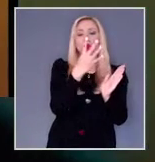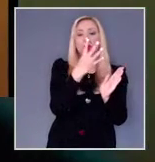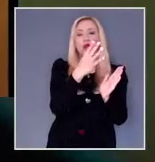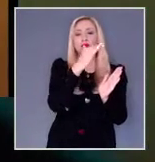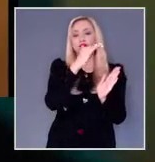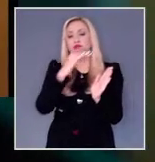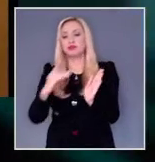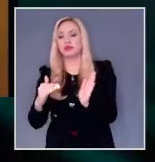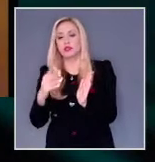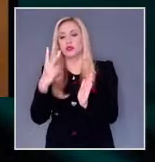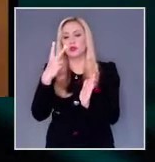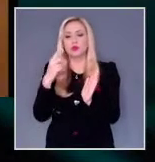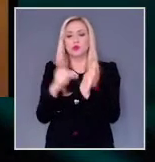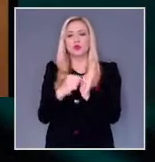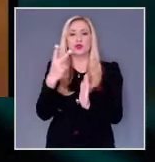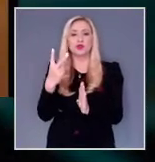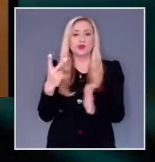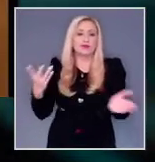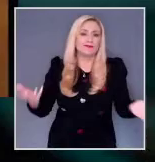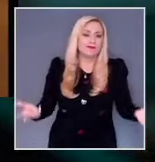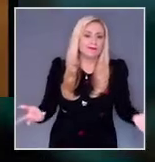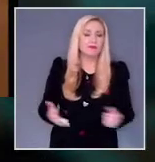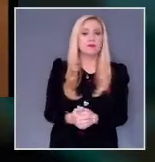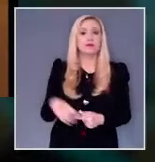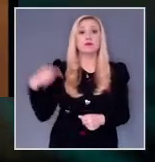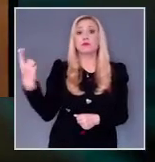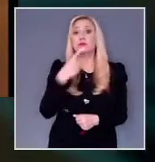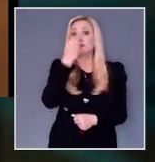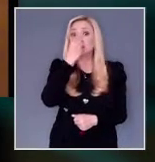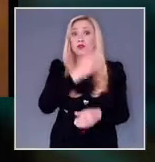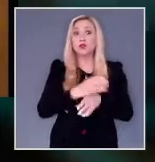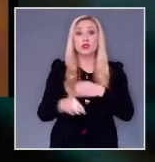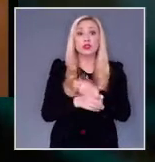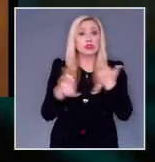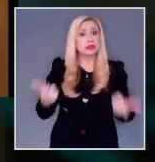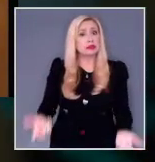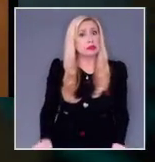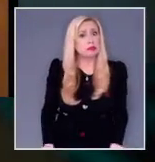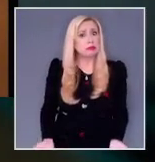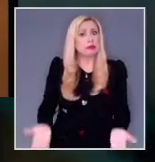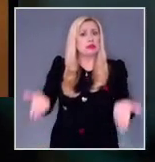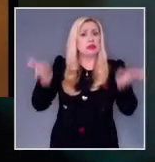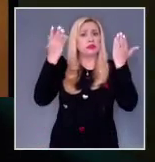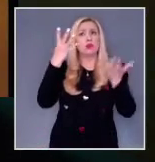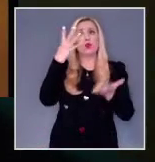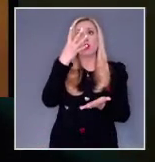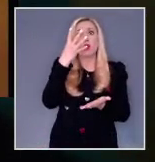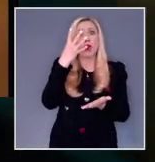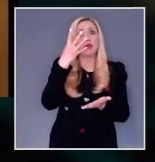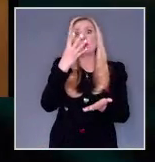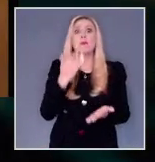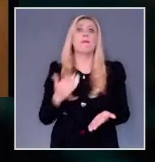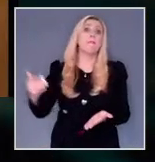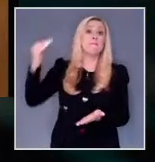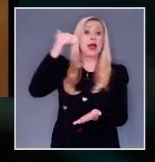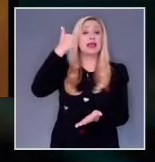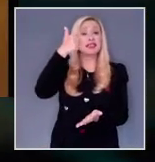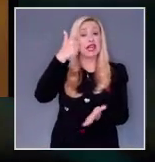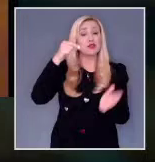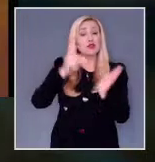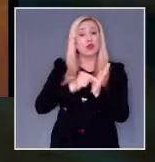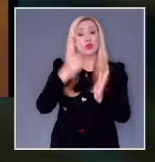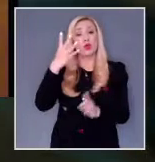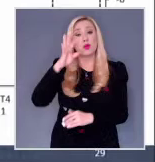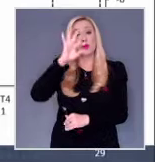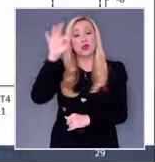mientras que la inflación pasó de una expectativa previa de 4 a 6.4 por ciento al cierre de